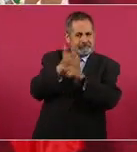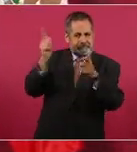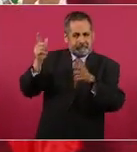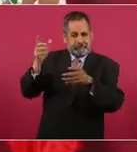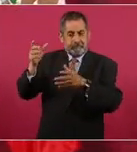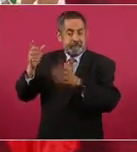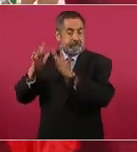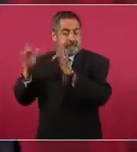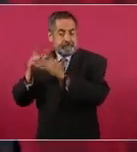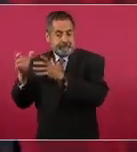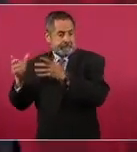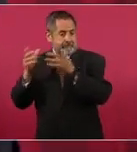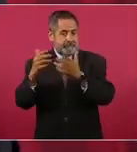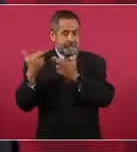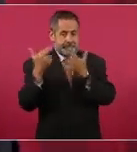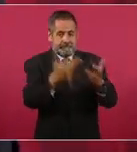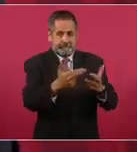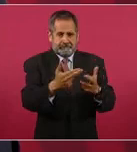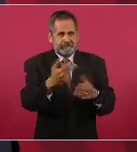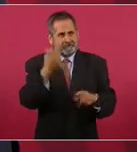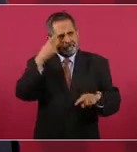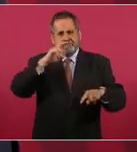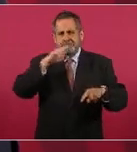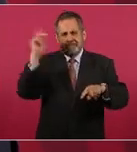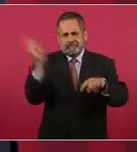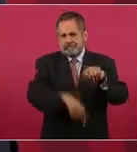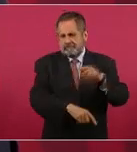los franceses